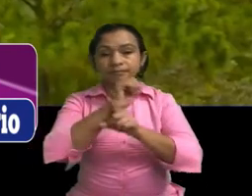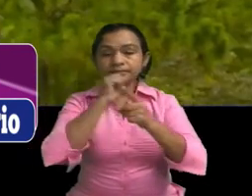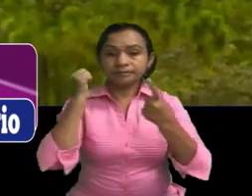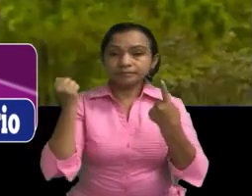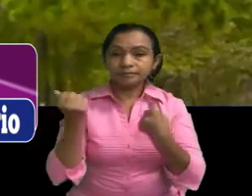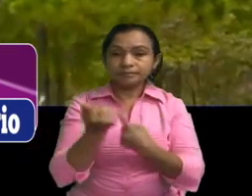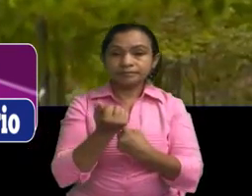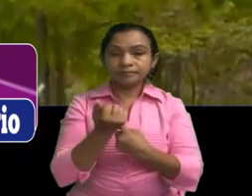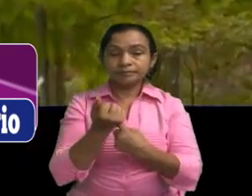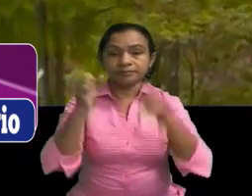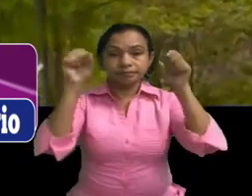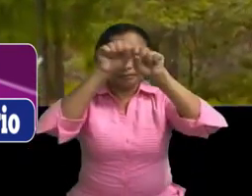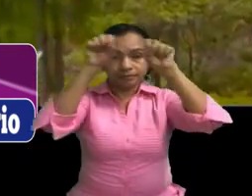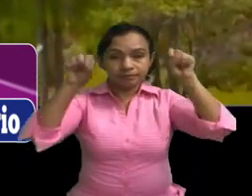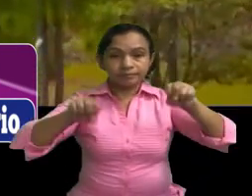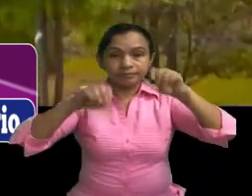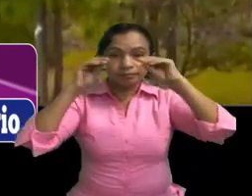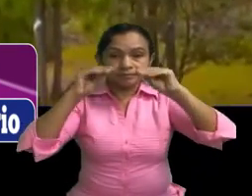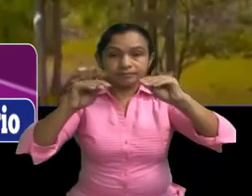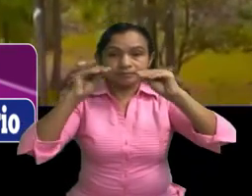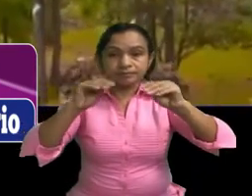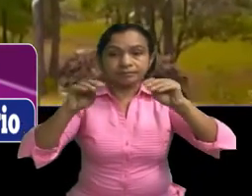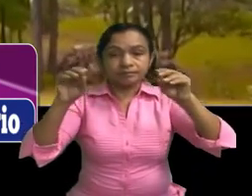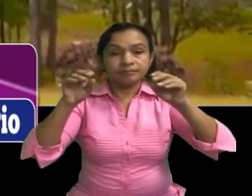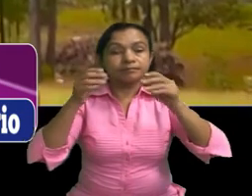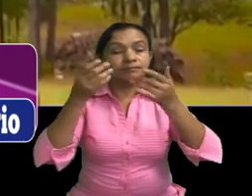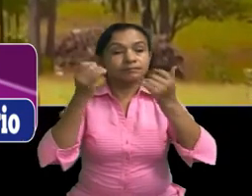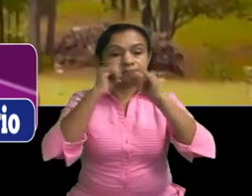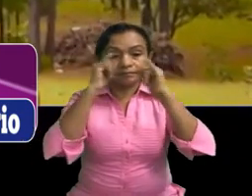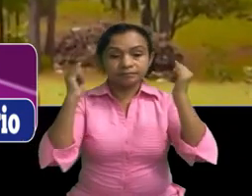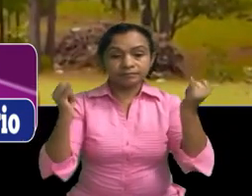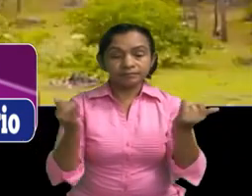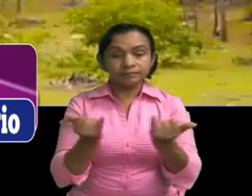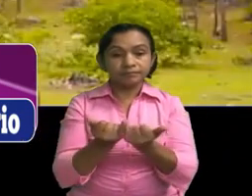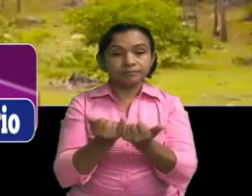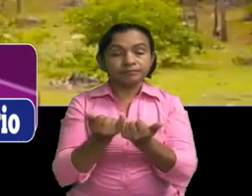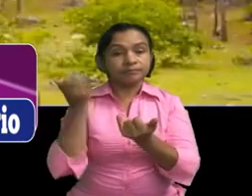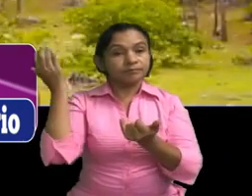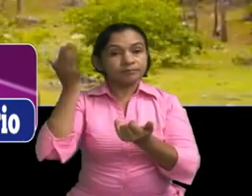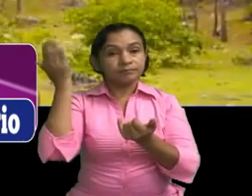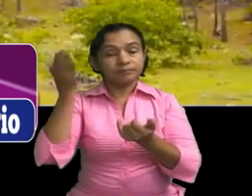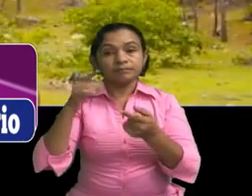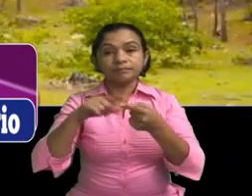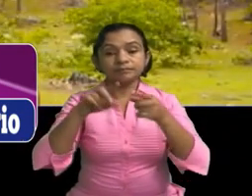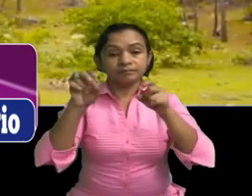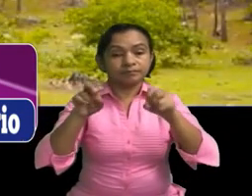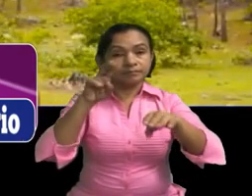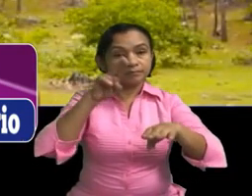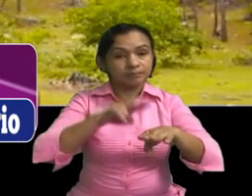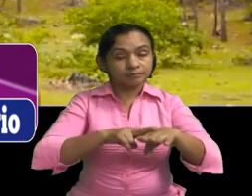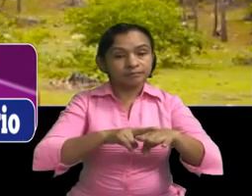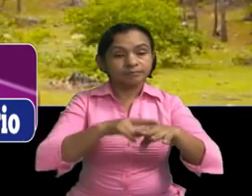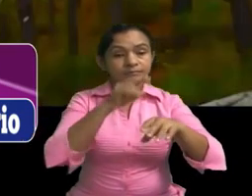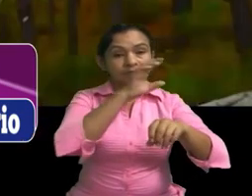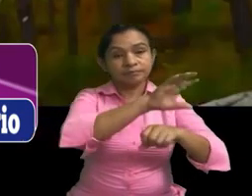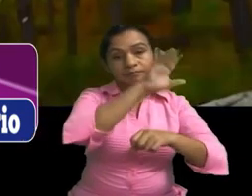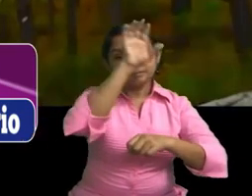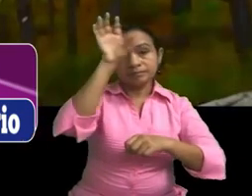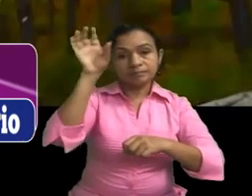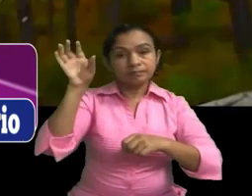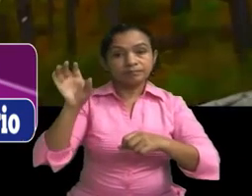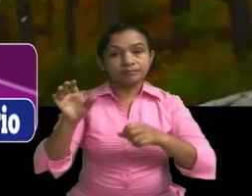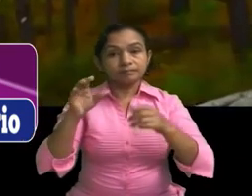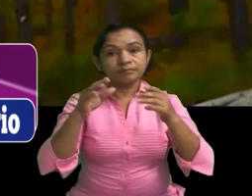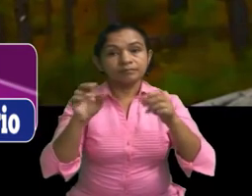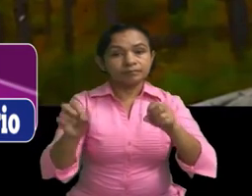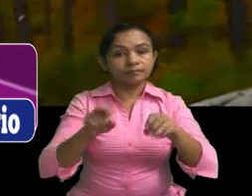asambleas, capacitaciones, talleres internacionales, talleres nacionales, congresos desde los departamentos, las comunidades,